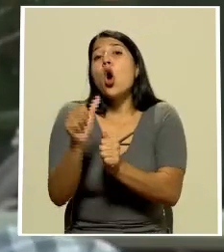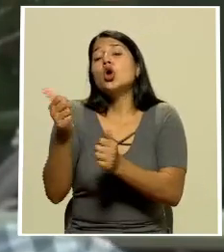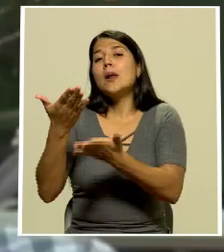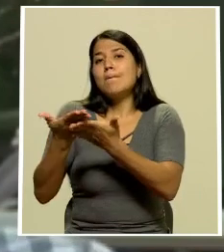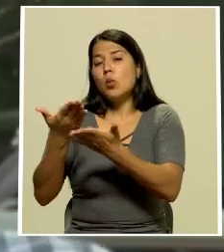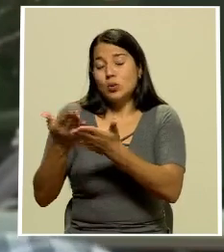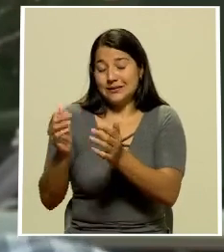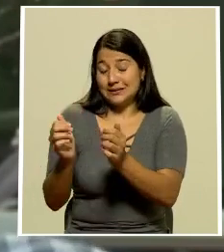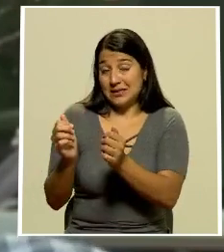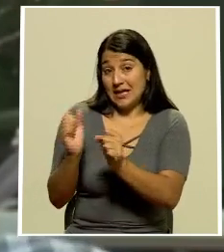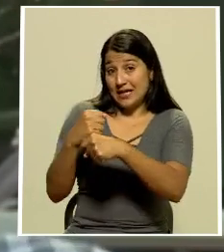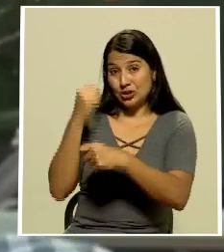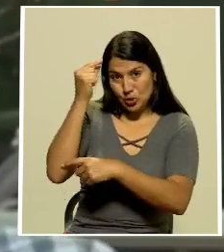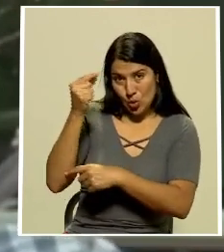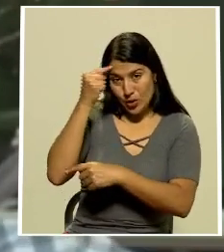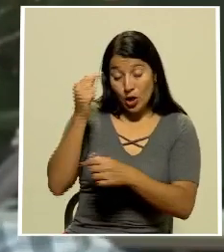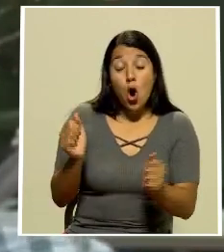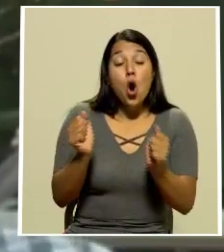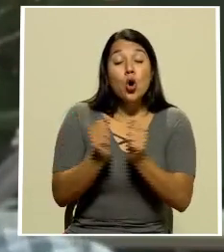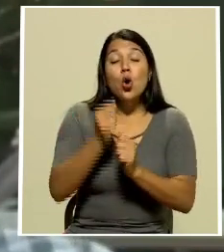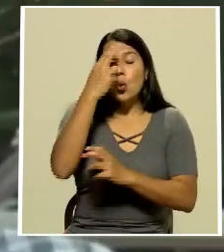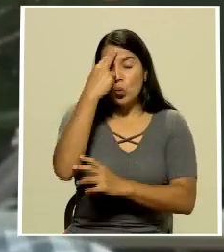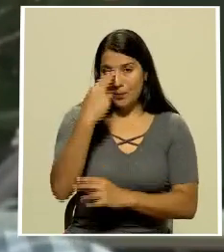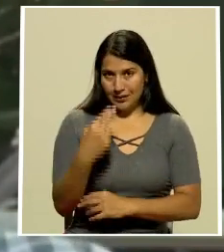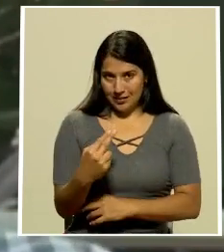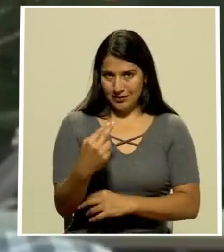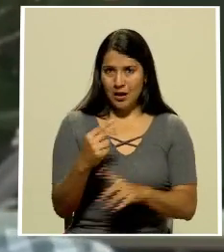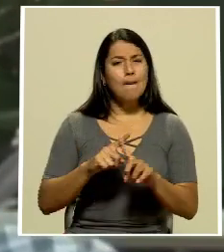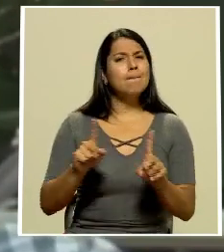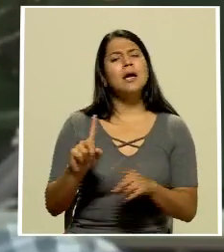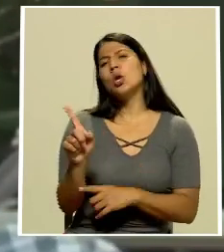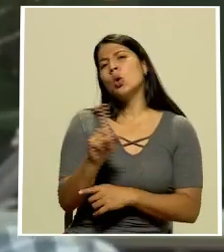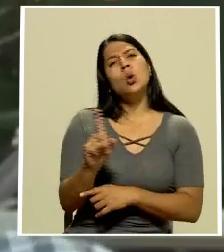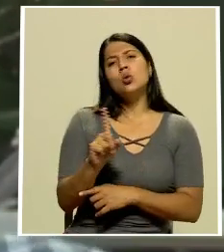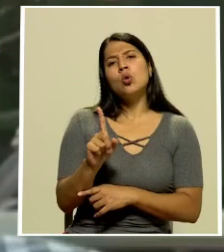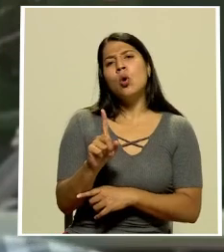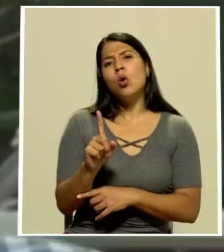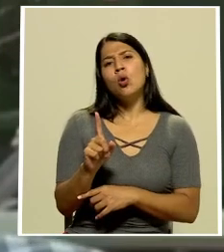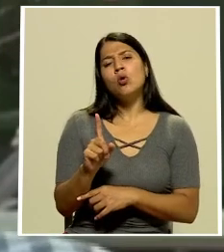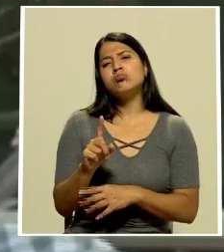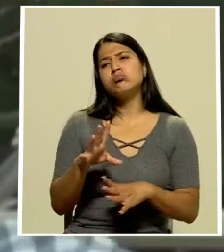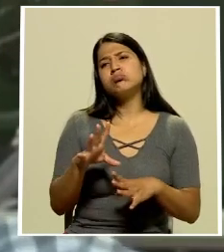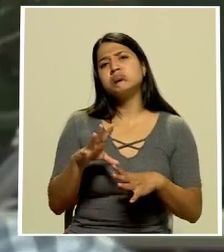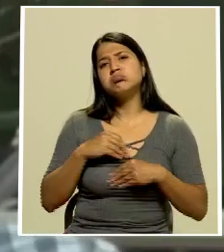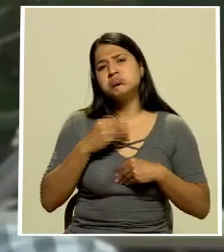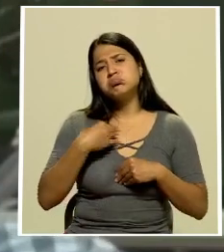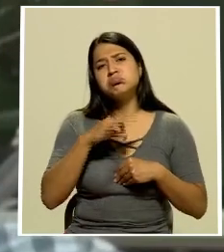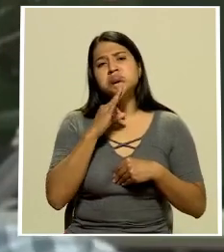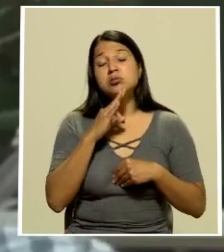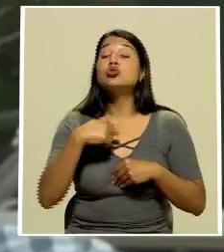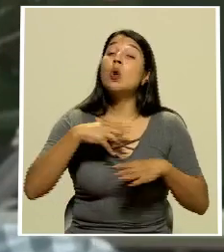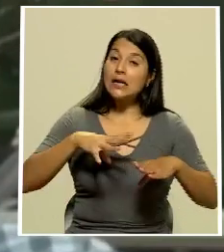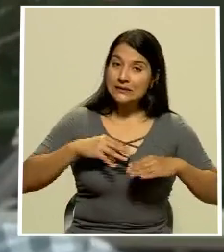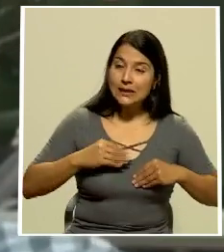Con humildad, pero no con resignación. Admito mi error. No me resigno a